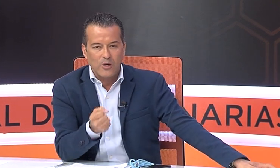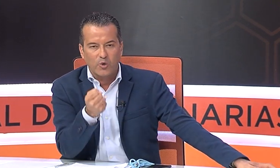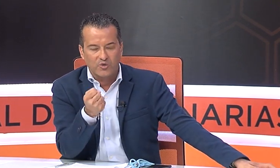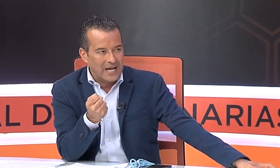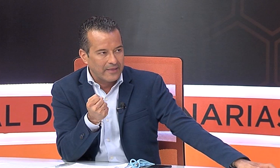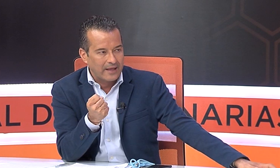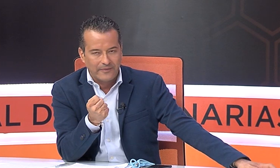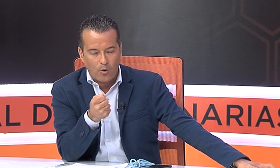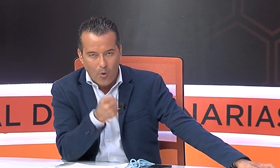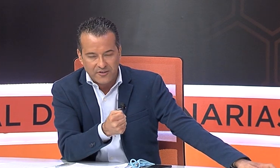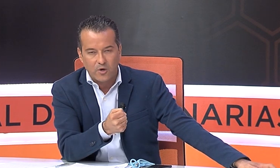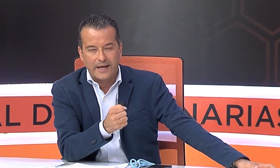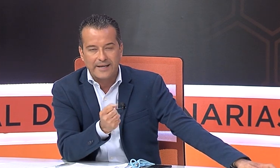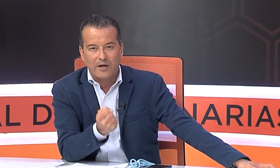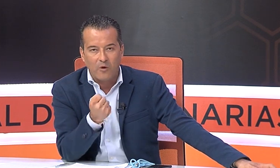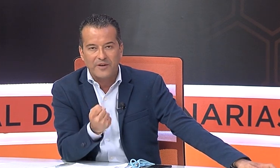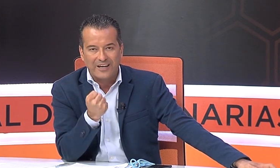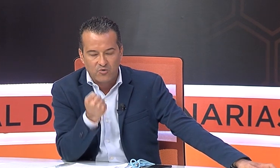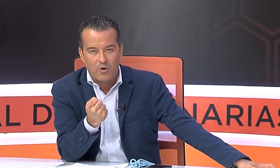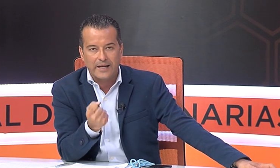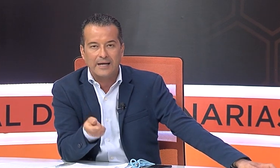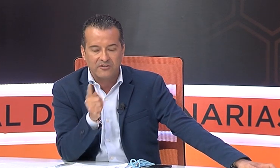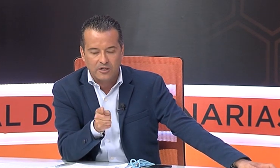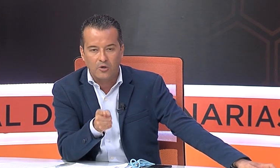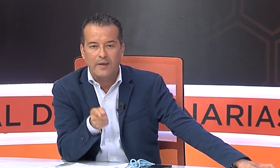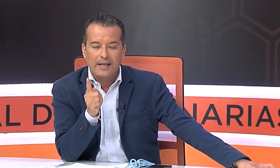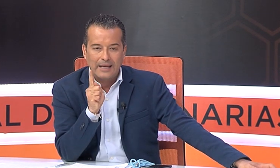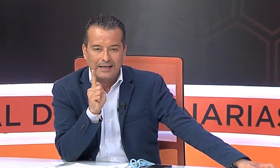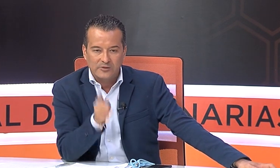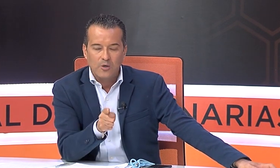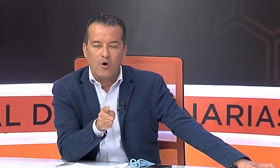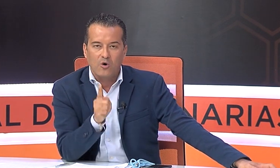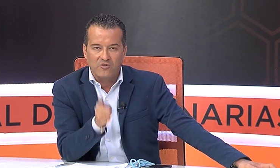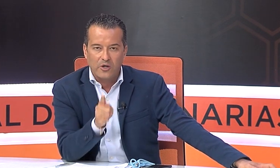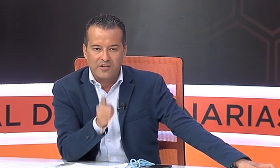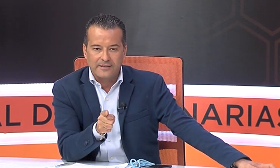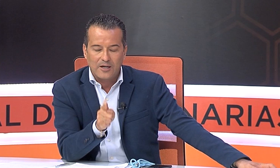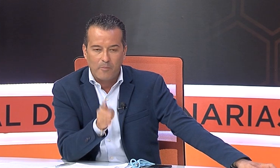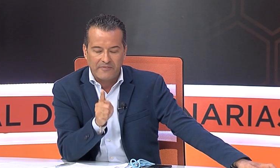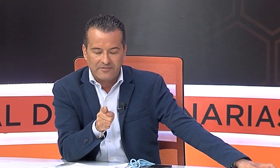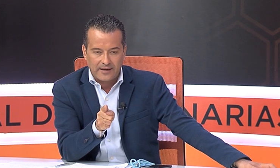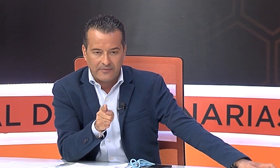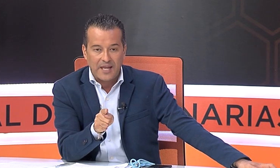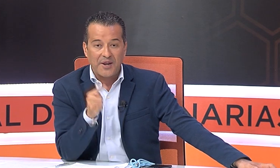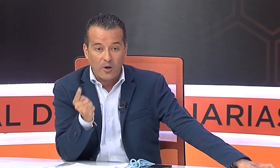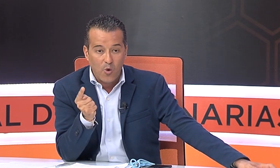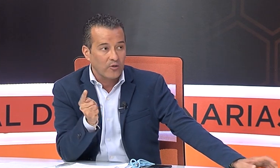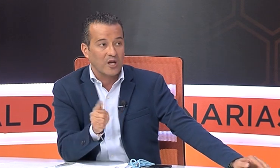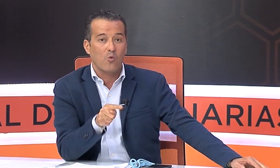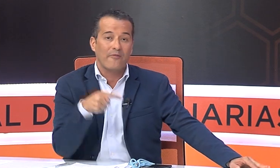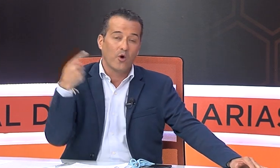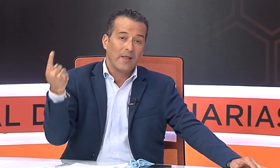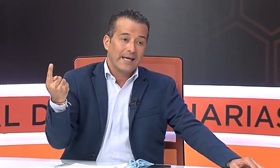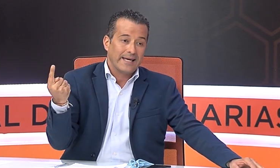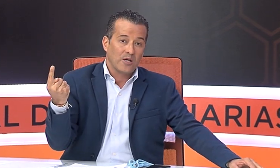hubo una encrucijada de Coalición Canaria contra Jesús Morera, insisto, el antiguo consejero de sanidad, con Patricia Hernández. Recuerdo